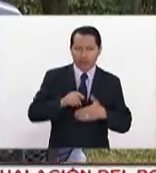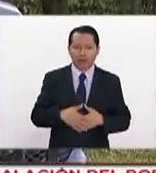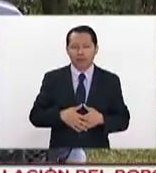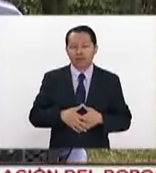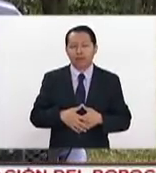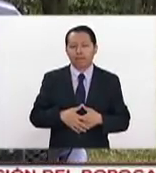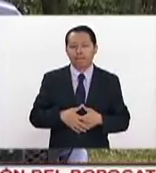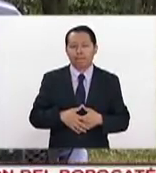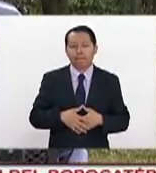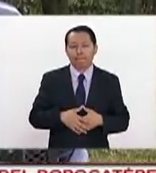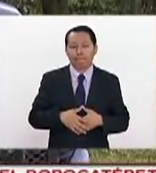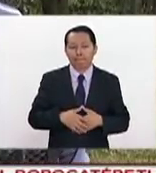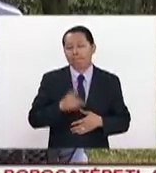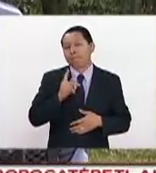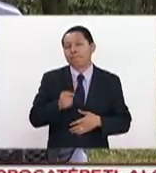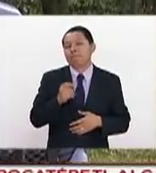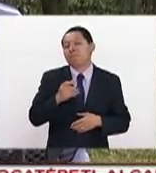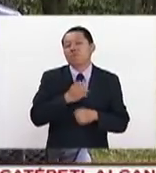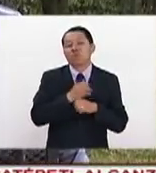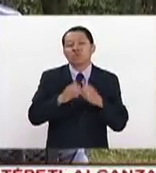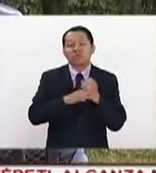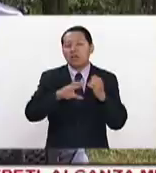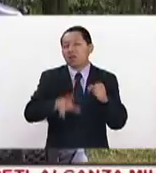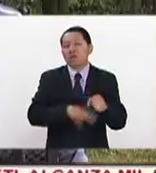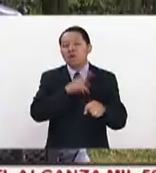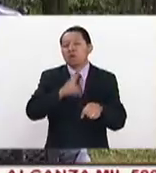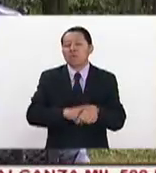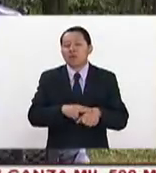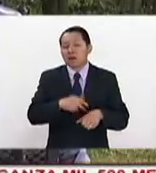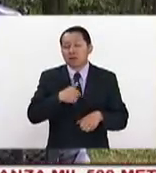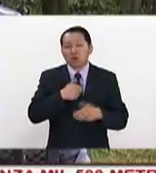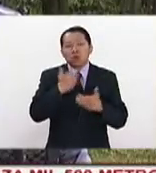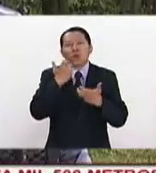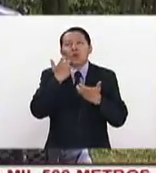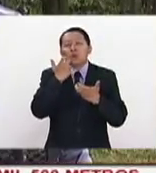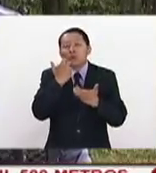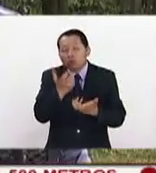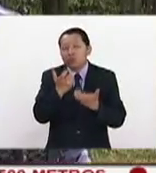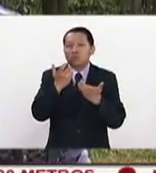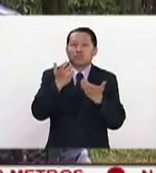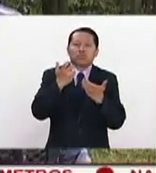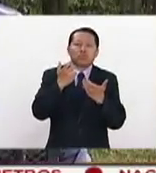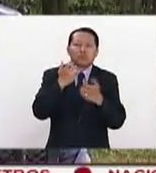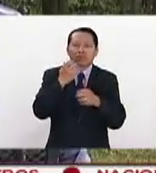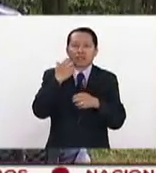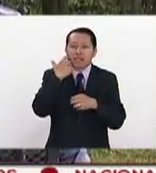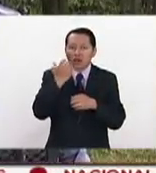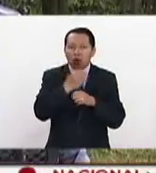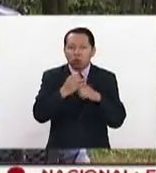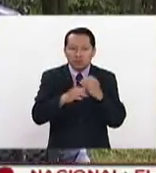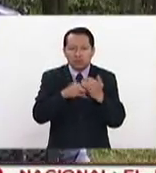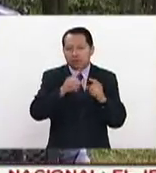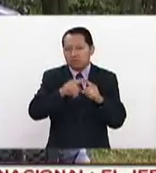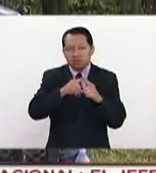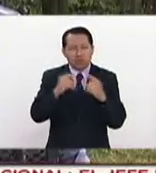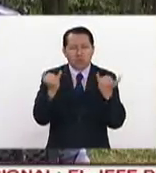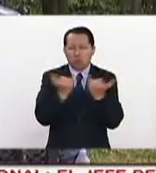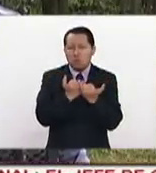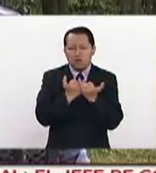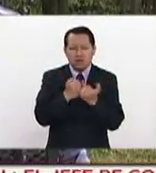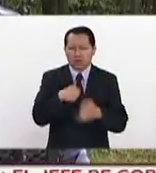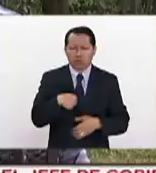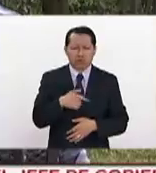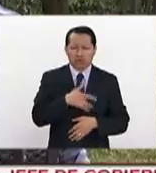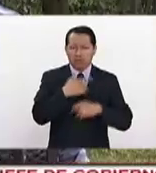cosas normales, tengo los mismos deseos, las mismas ambiciones, entonces no me